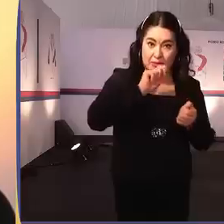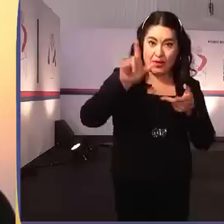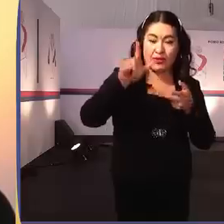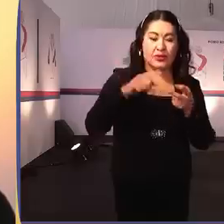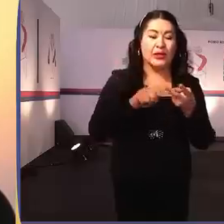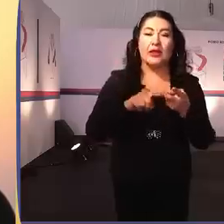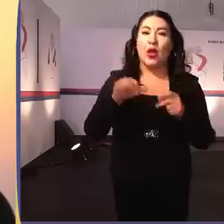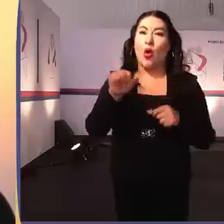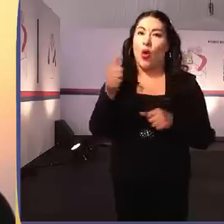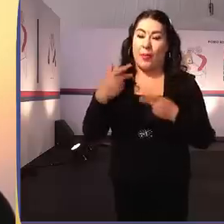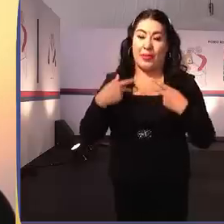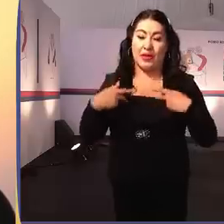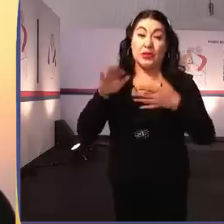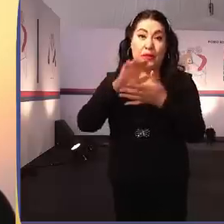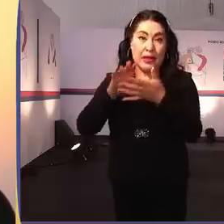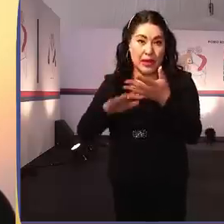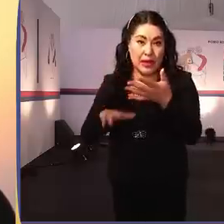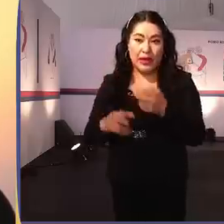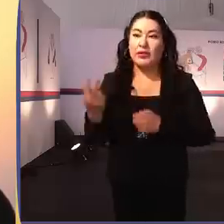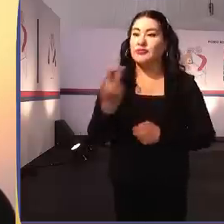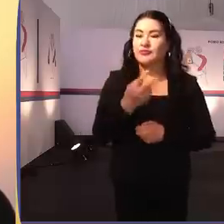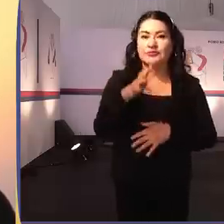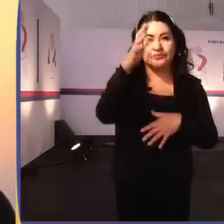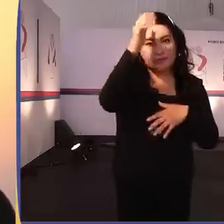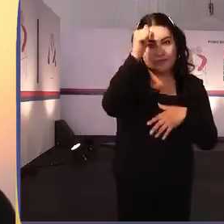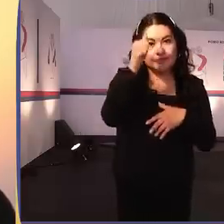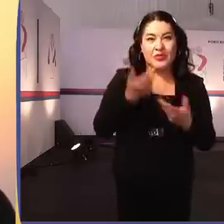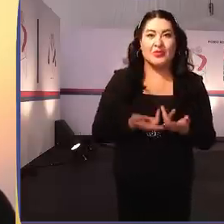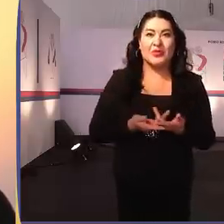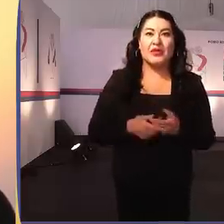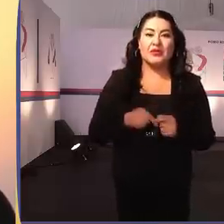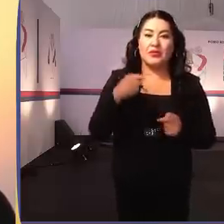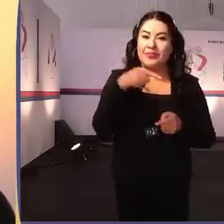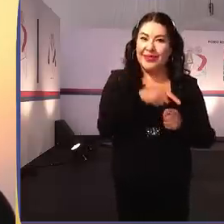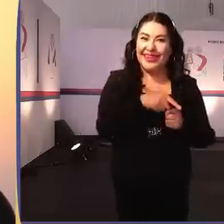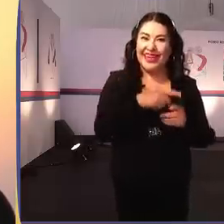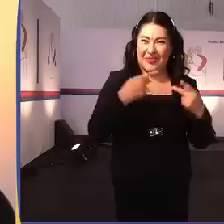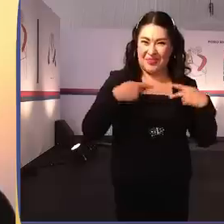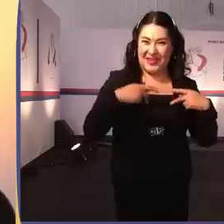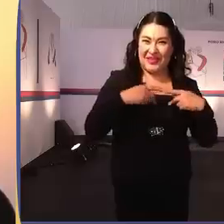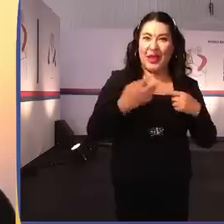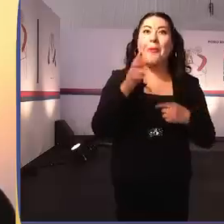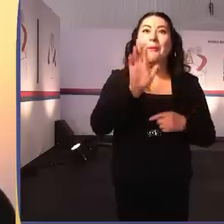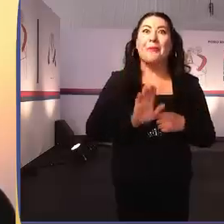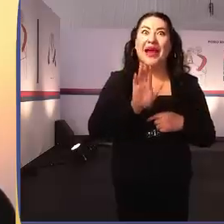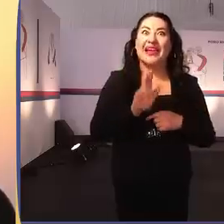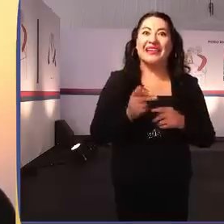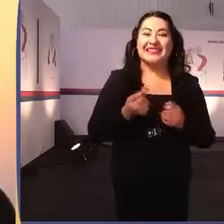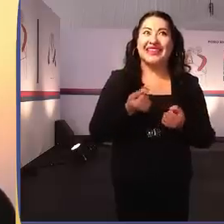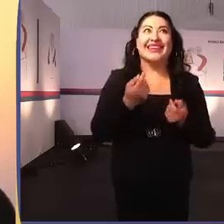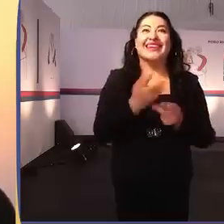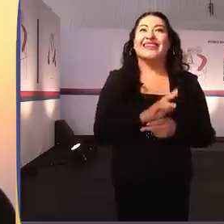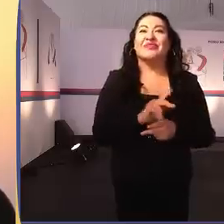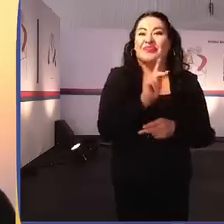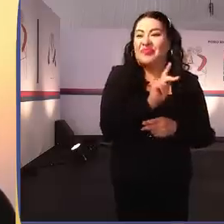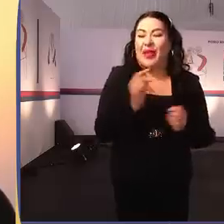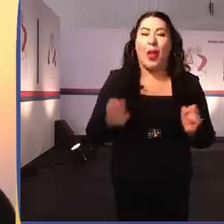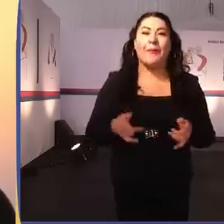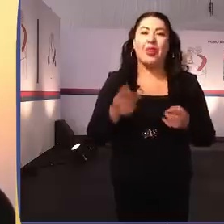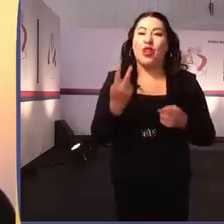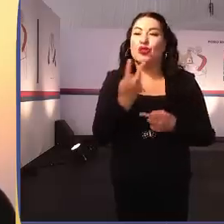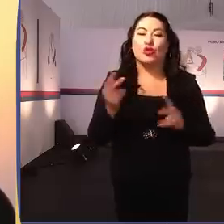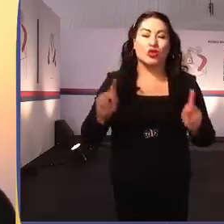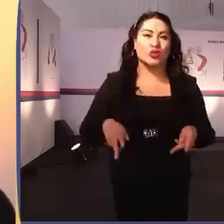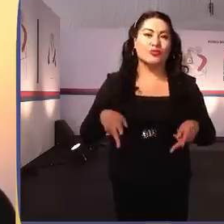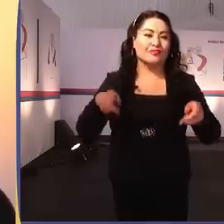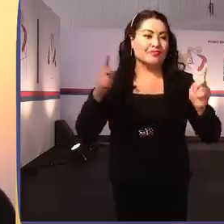fundamental. Ese autor solamente va a hablar con ustedes cuando ustedes lo abran y escuchen la voz de sus